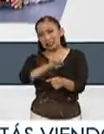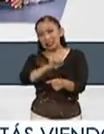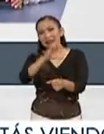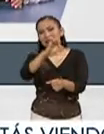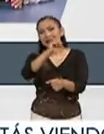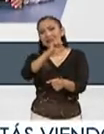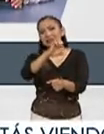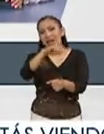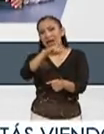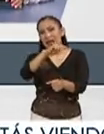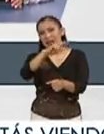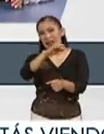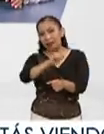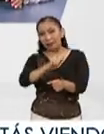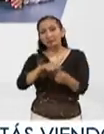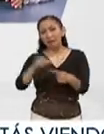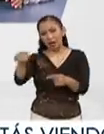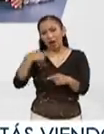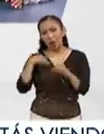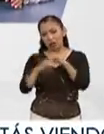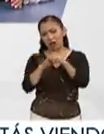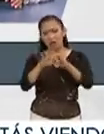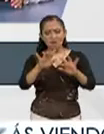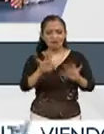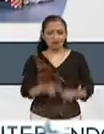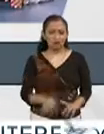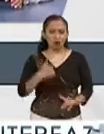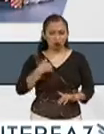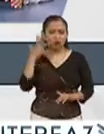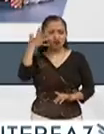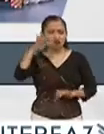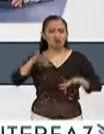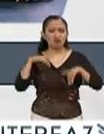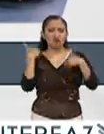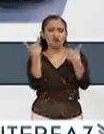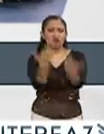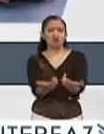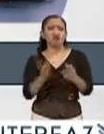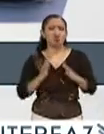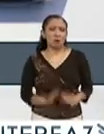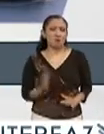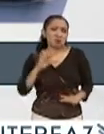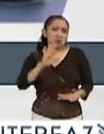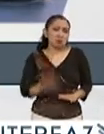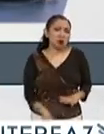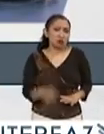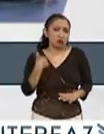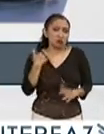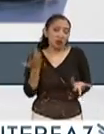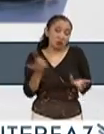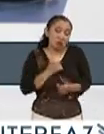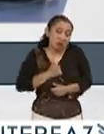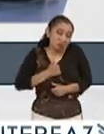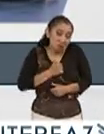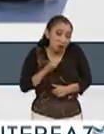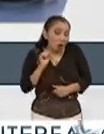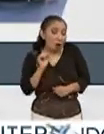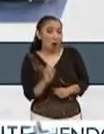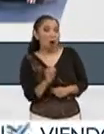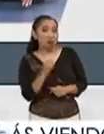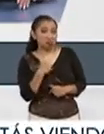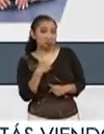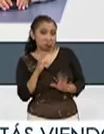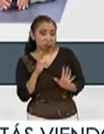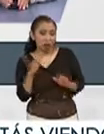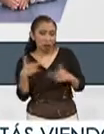hacer vía digital y ellos registrarse como donadores para que cuando desafortunadamente